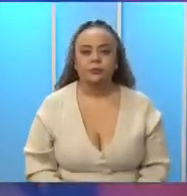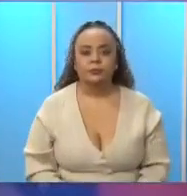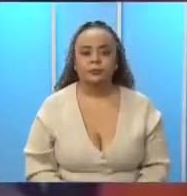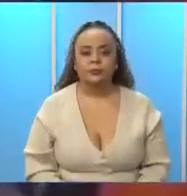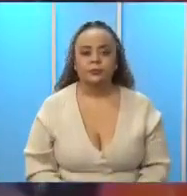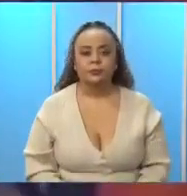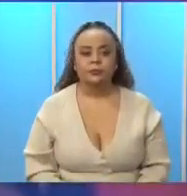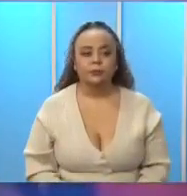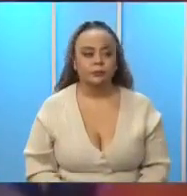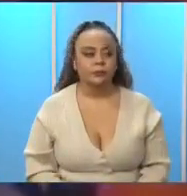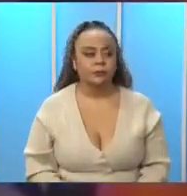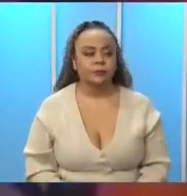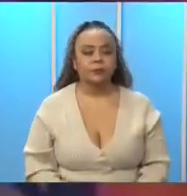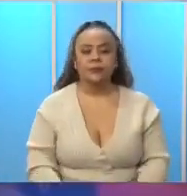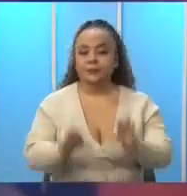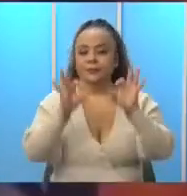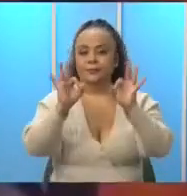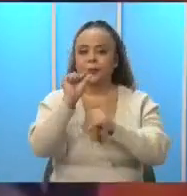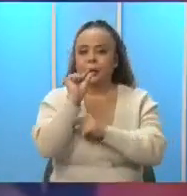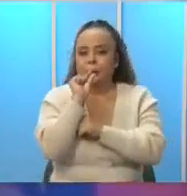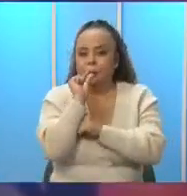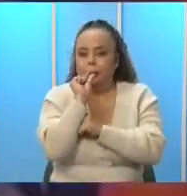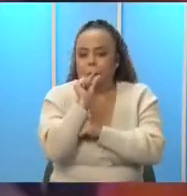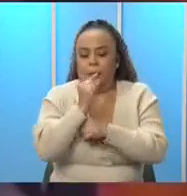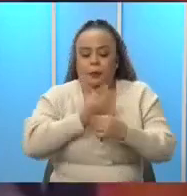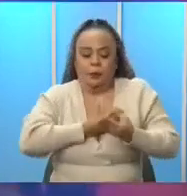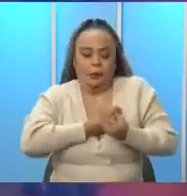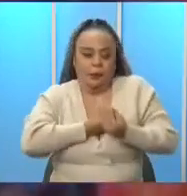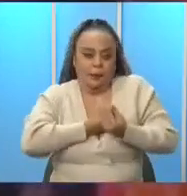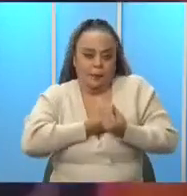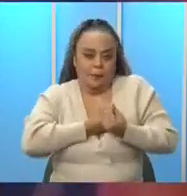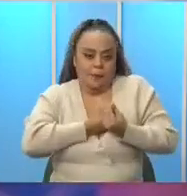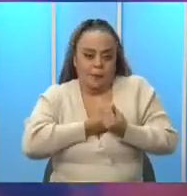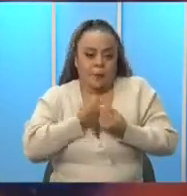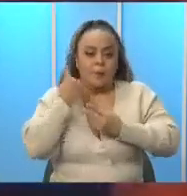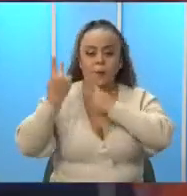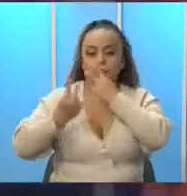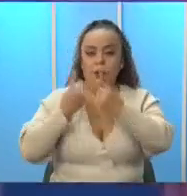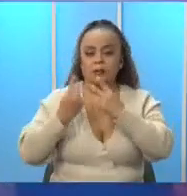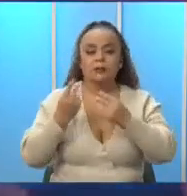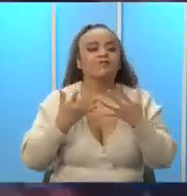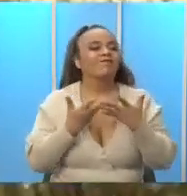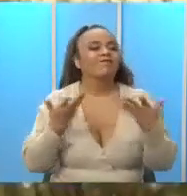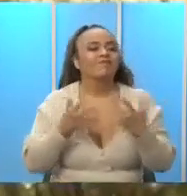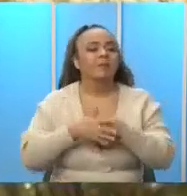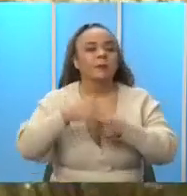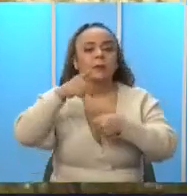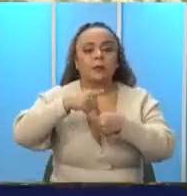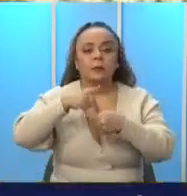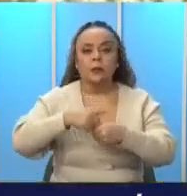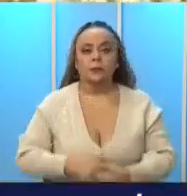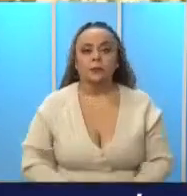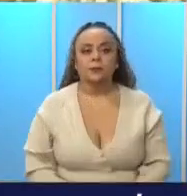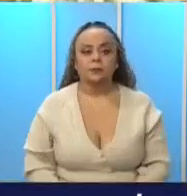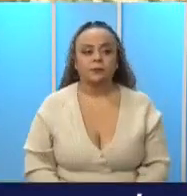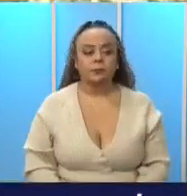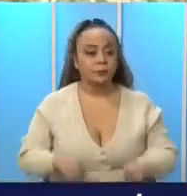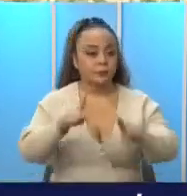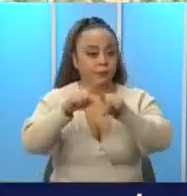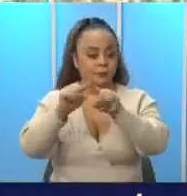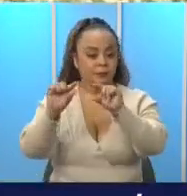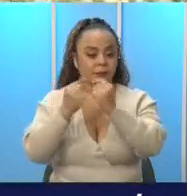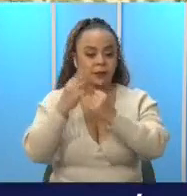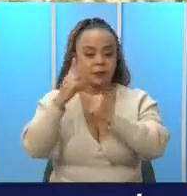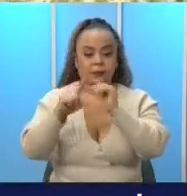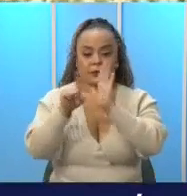telediario bien y un poco el temor de los vecinos es la participación de diferentes bandas